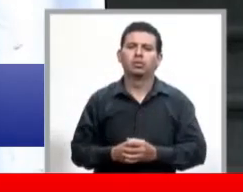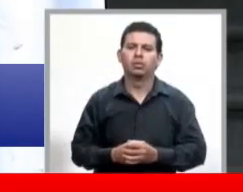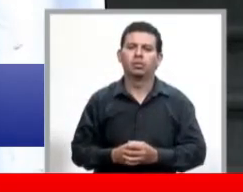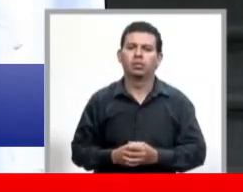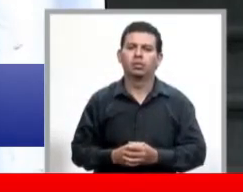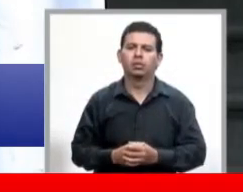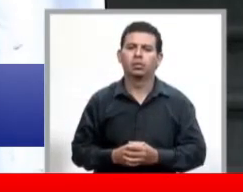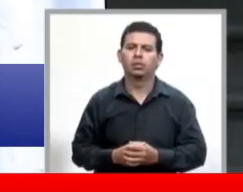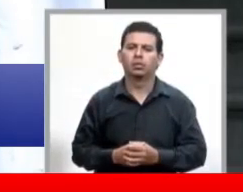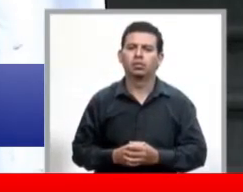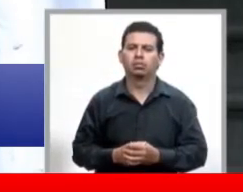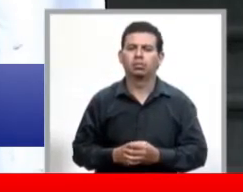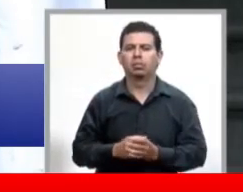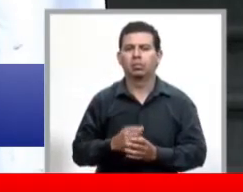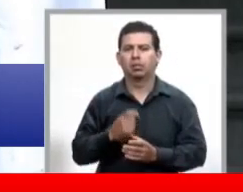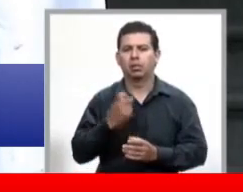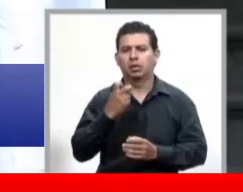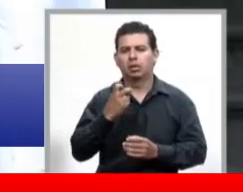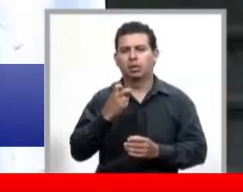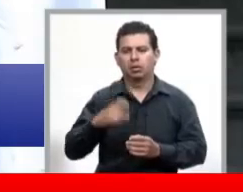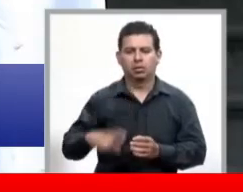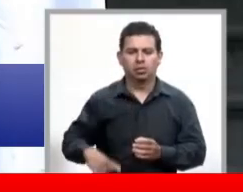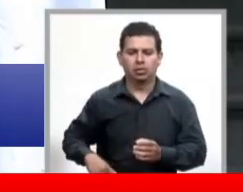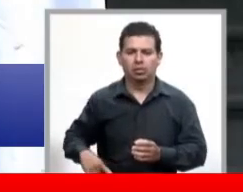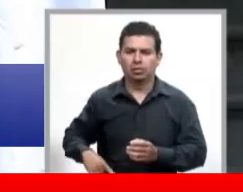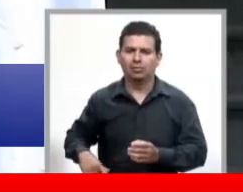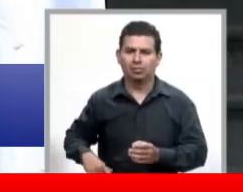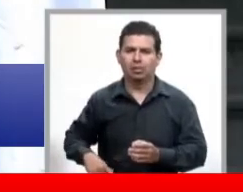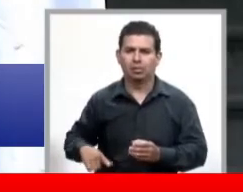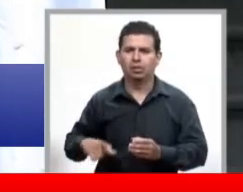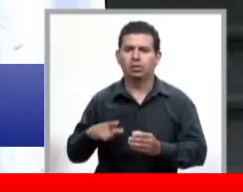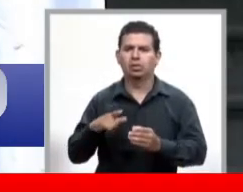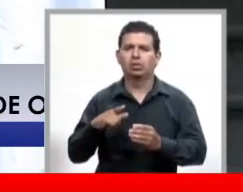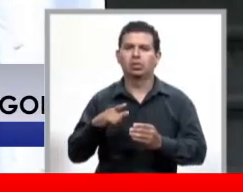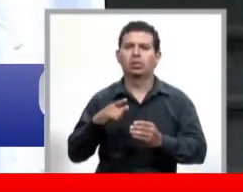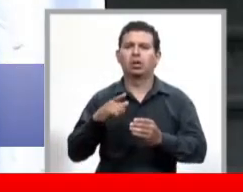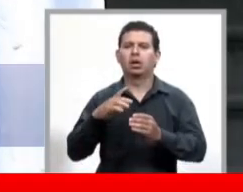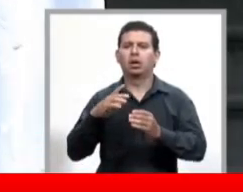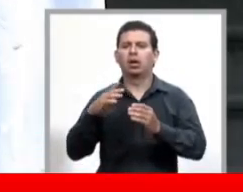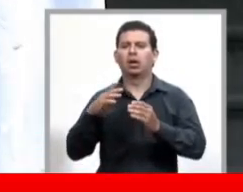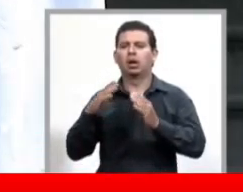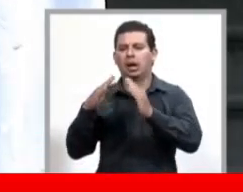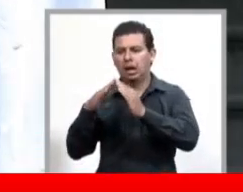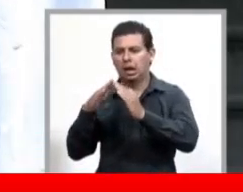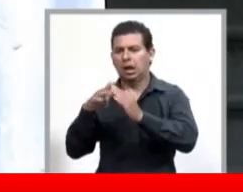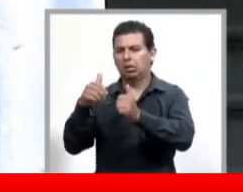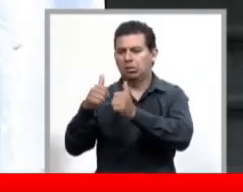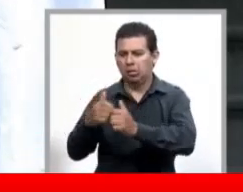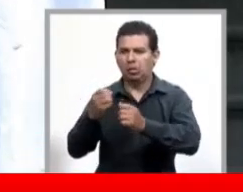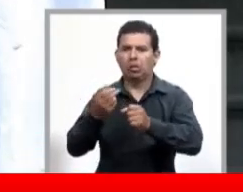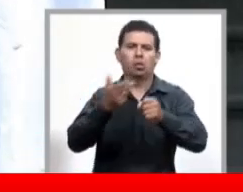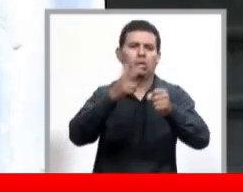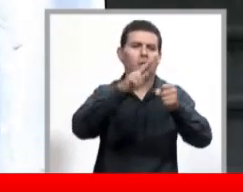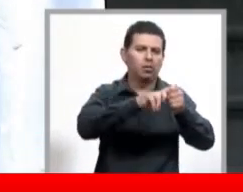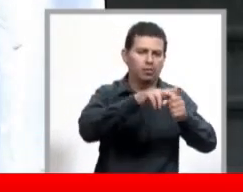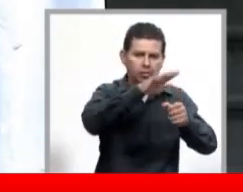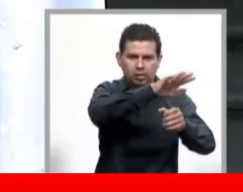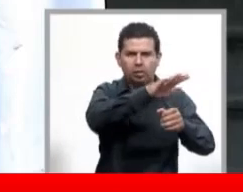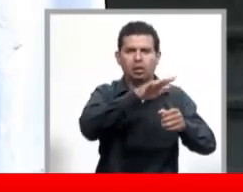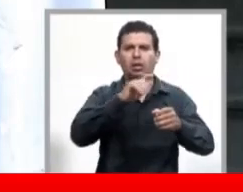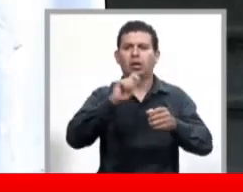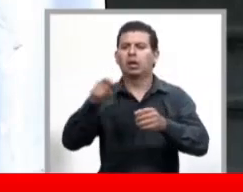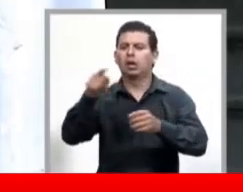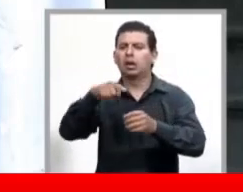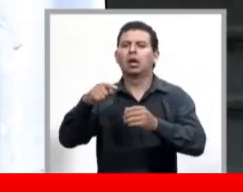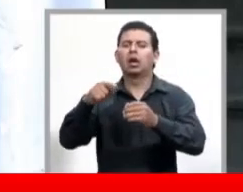como lo va a hacer mi gobierno ahora que salga el programa de canastas alimentarias, a las familias sus apoyos